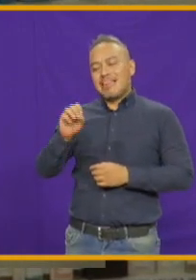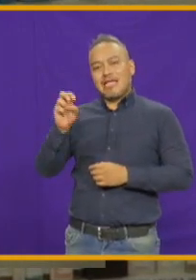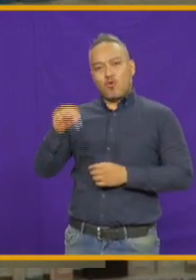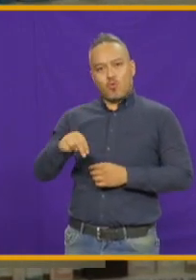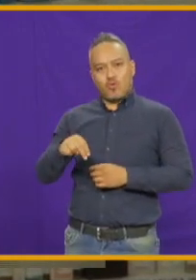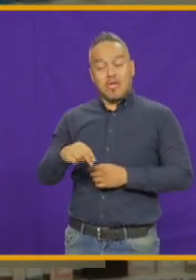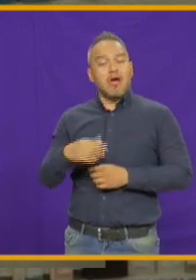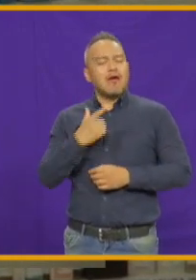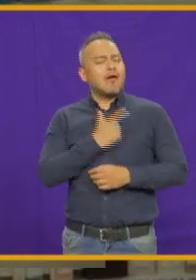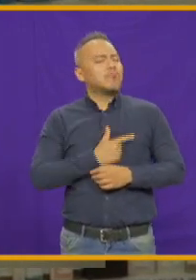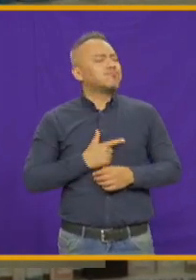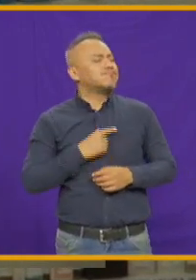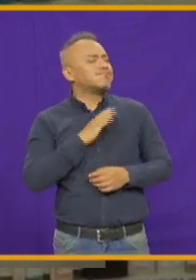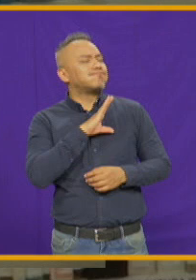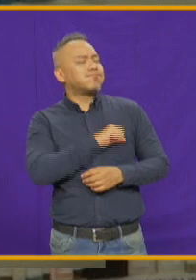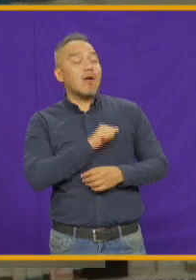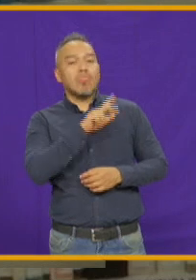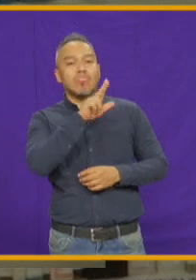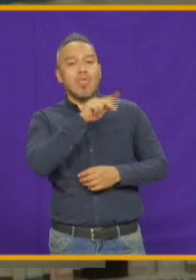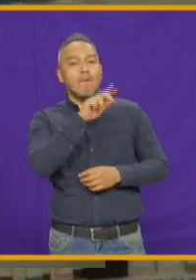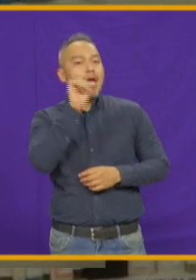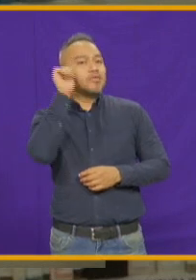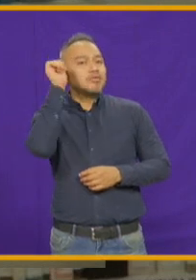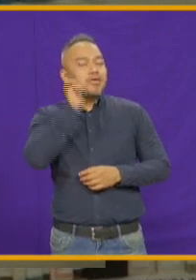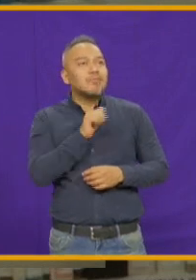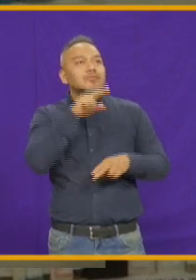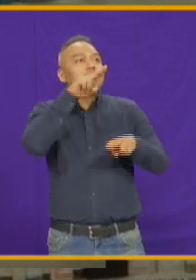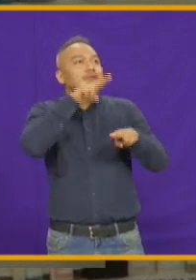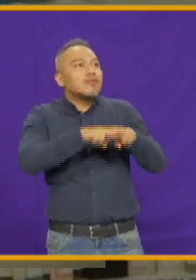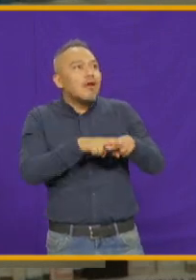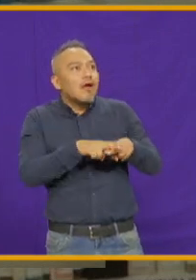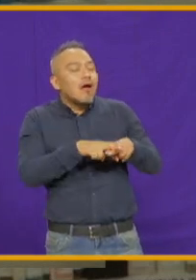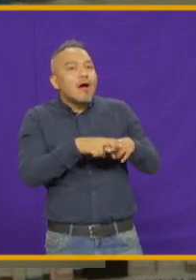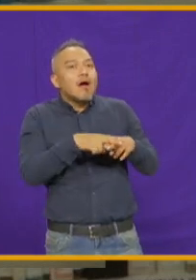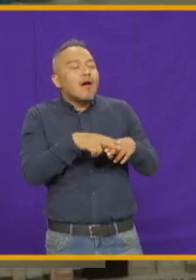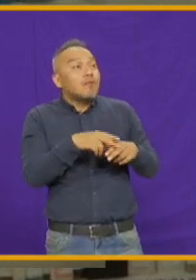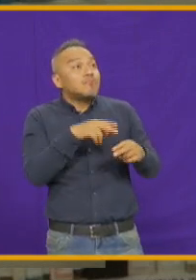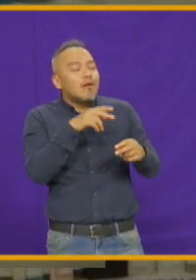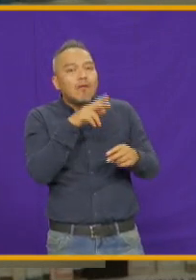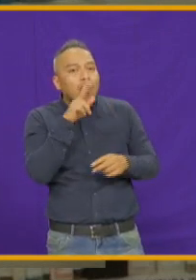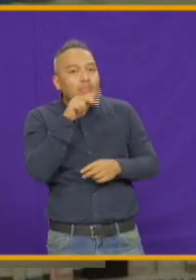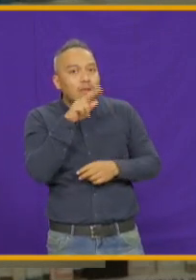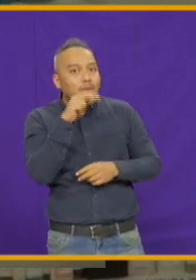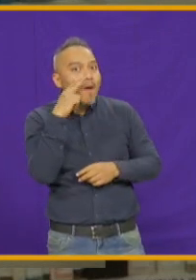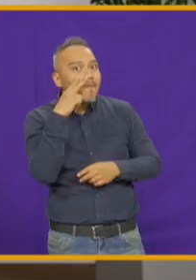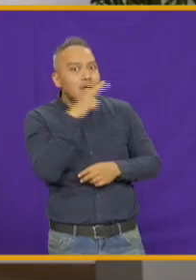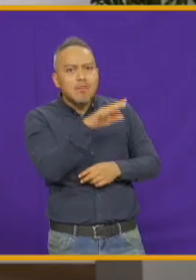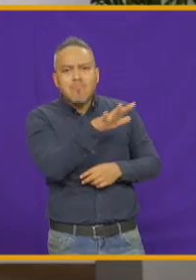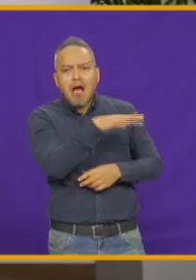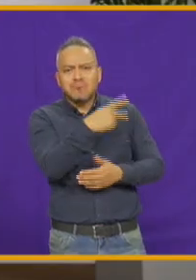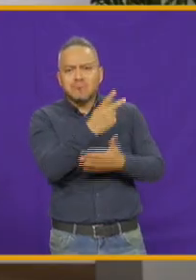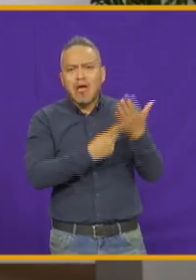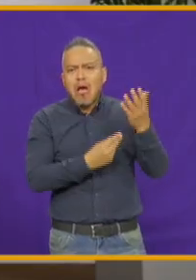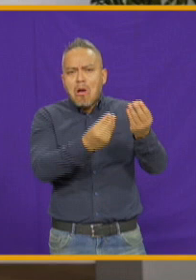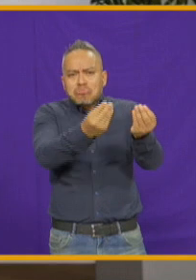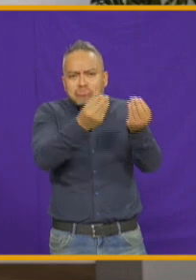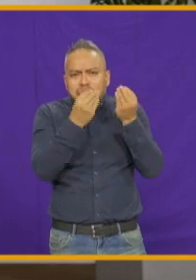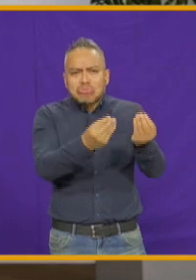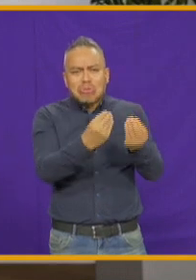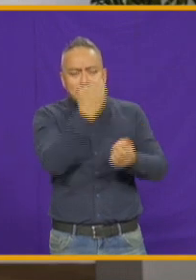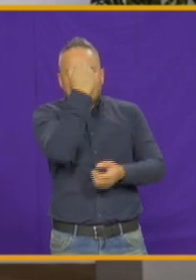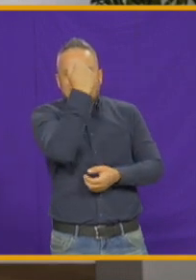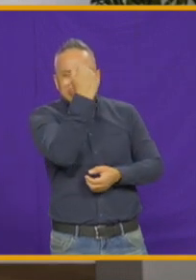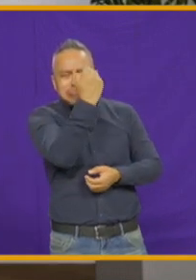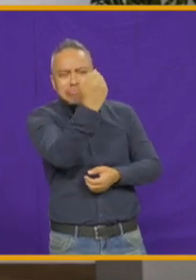se pasaba todo el día frente a ella tenía como 300 programas favoritos León